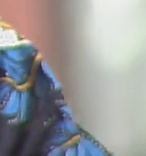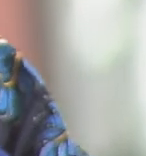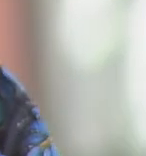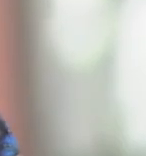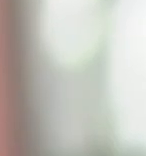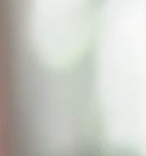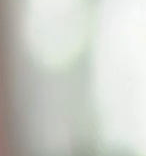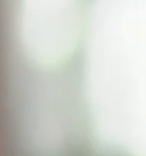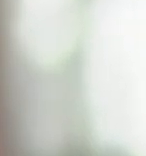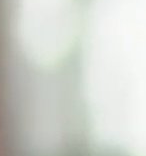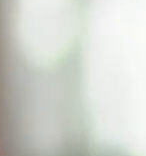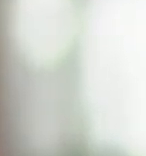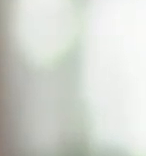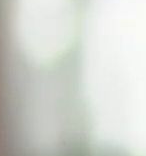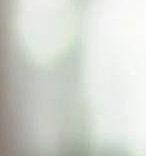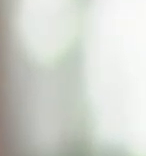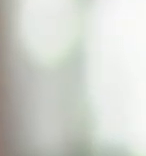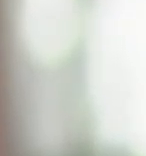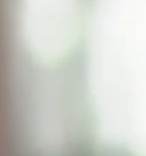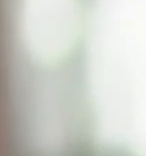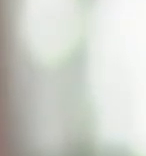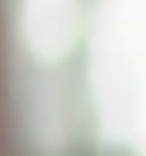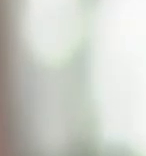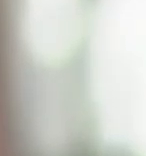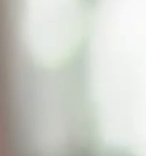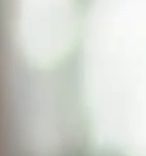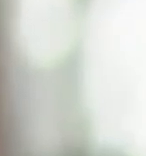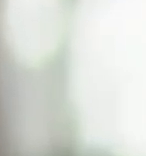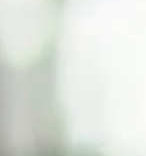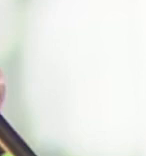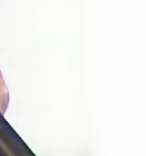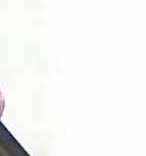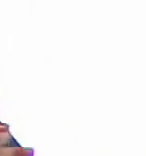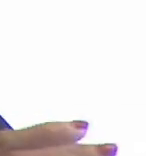No hay cadera que se esté quieta